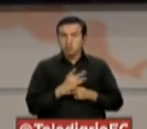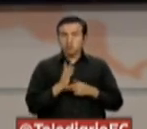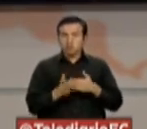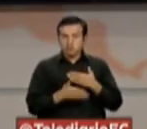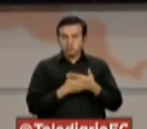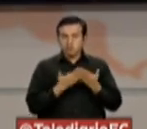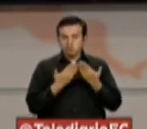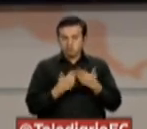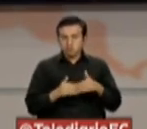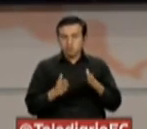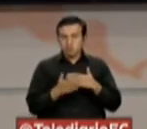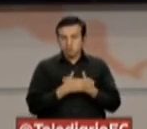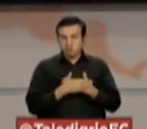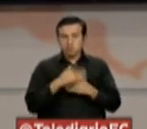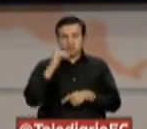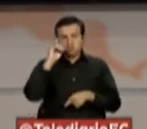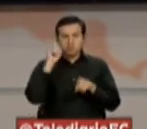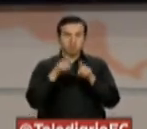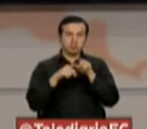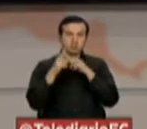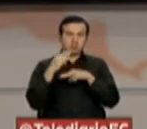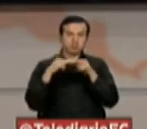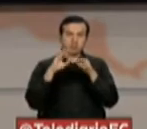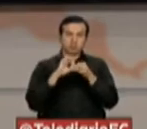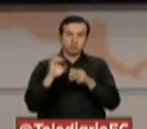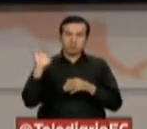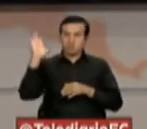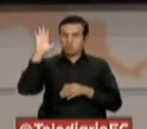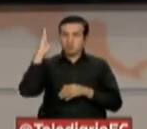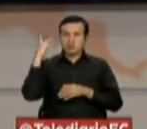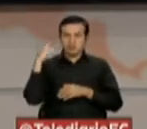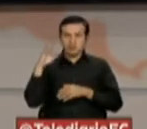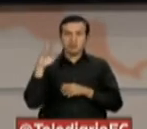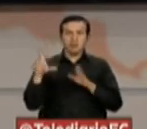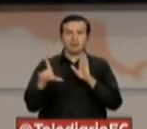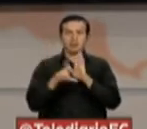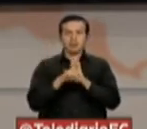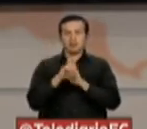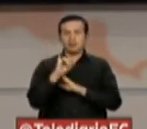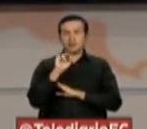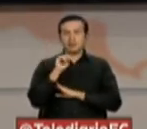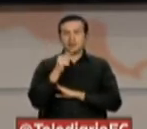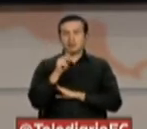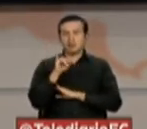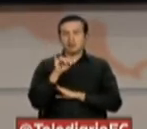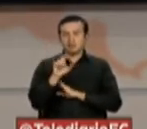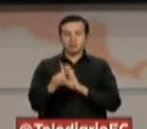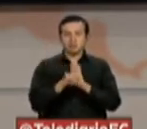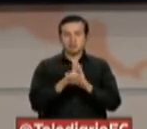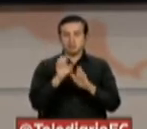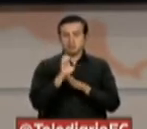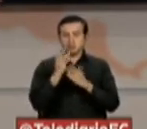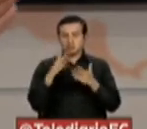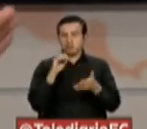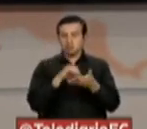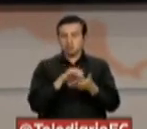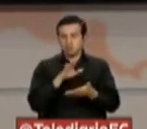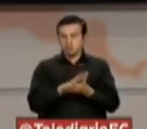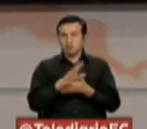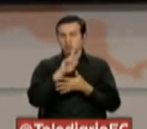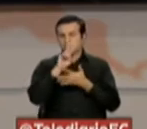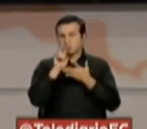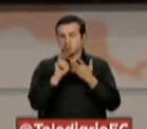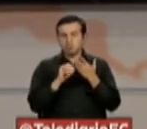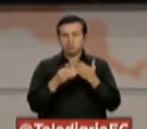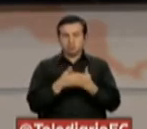incluyó dentro del acuerdo comercial con la Unión Europea y que forma parte ya del Código Ingenios y, por lo tanto, de la legislación nacional. Eso entre otros temas